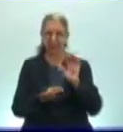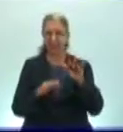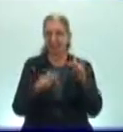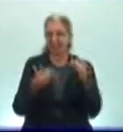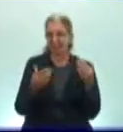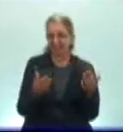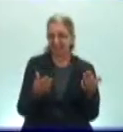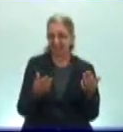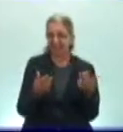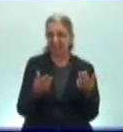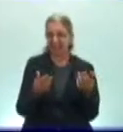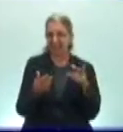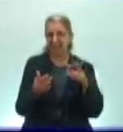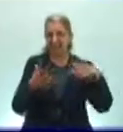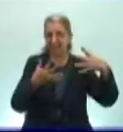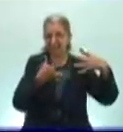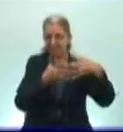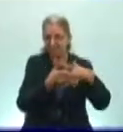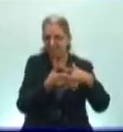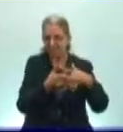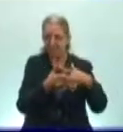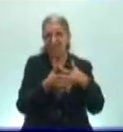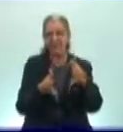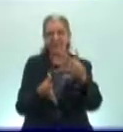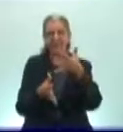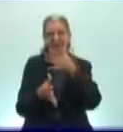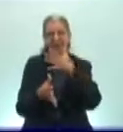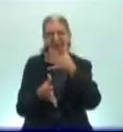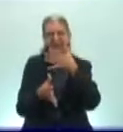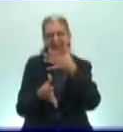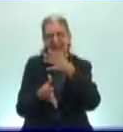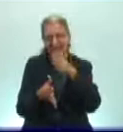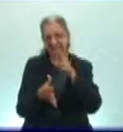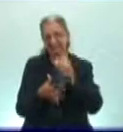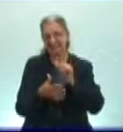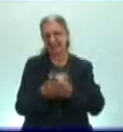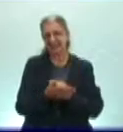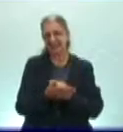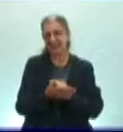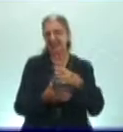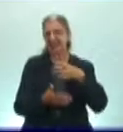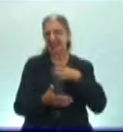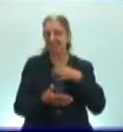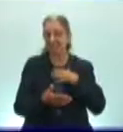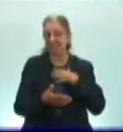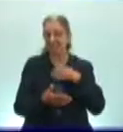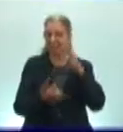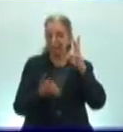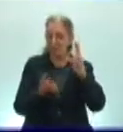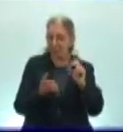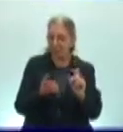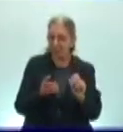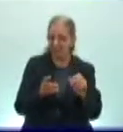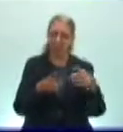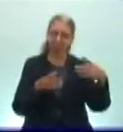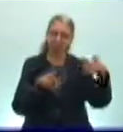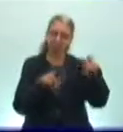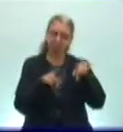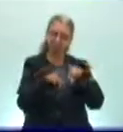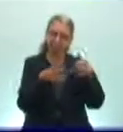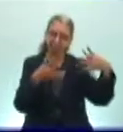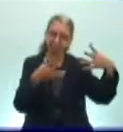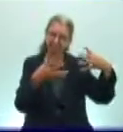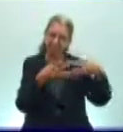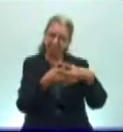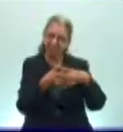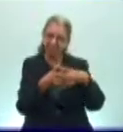estas razones son muy parecidas. Tienen cifras que coinciden.